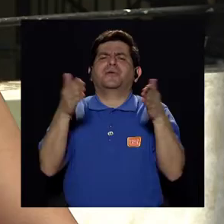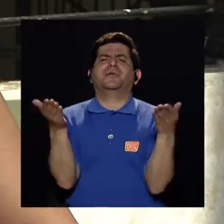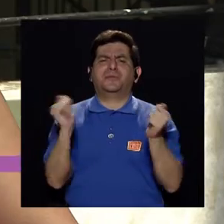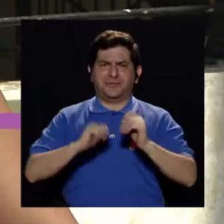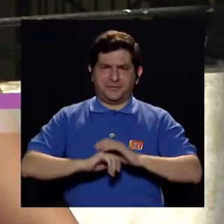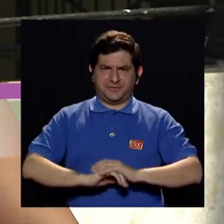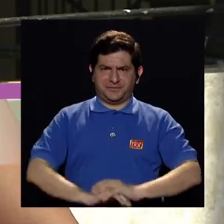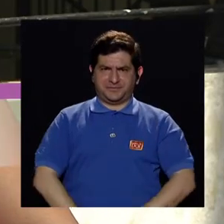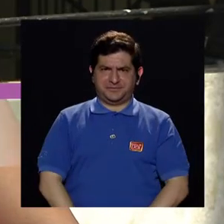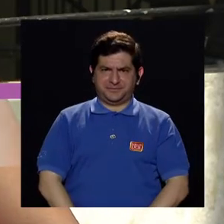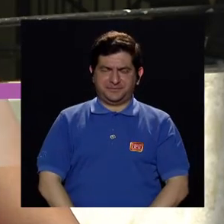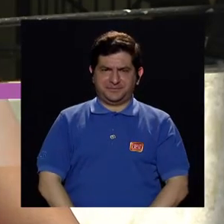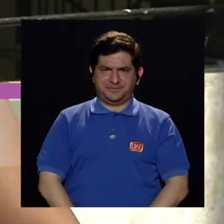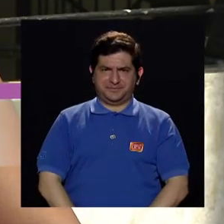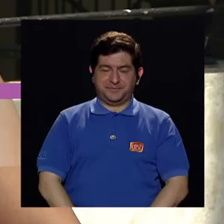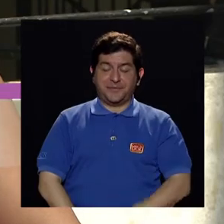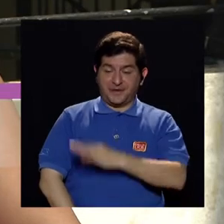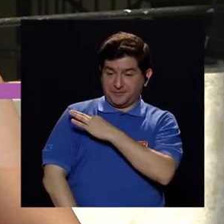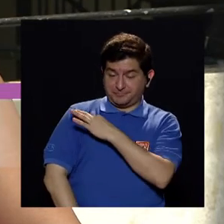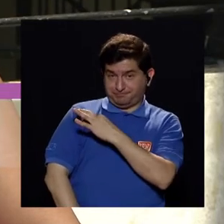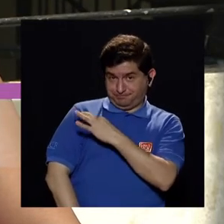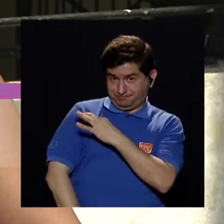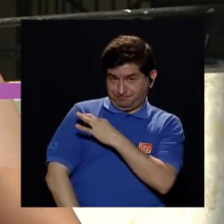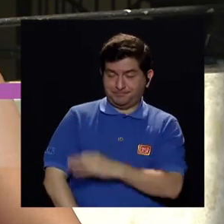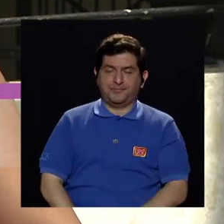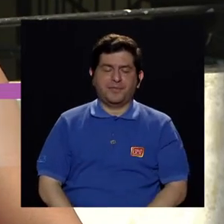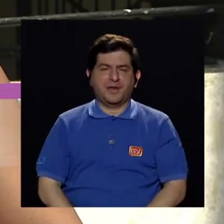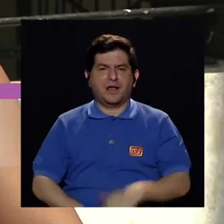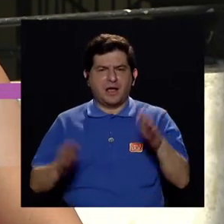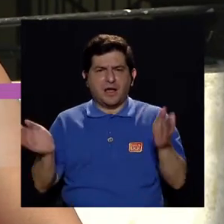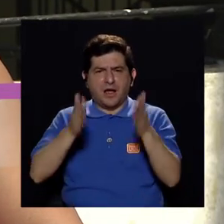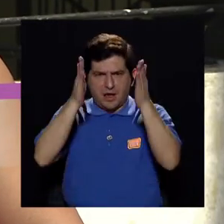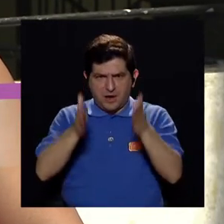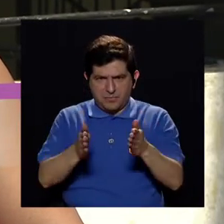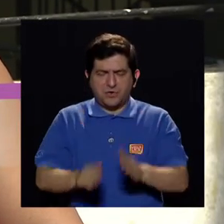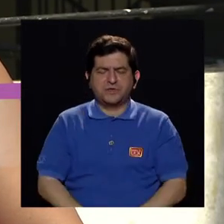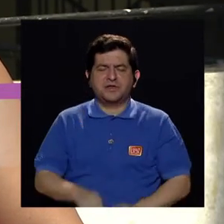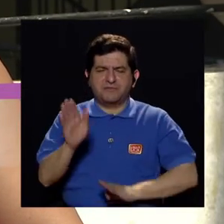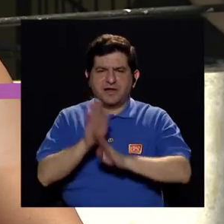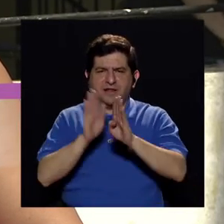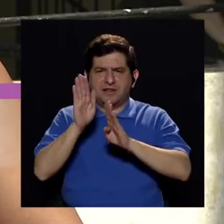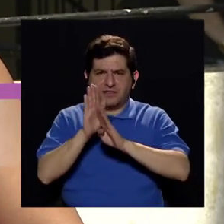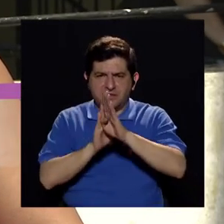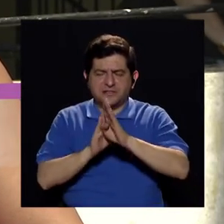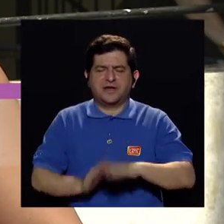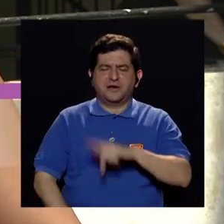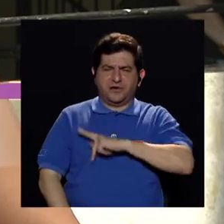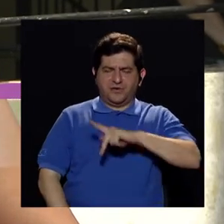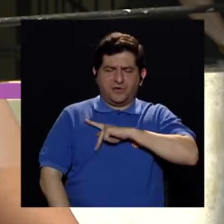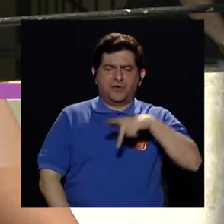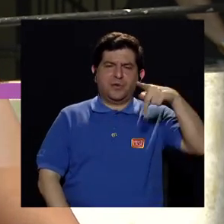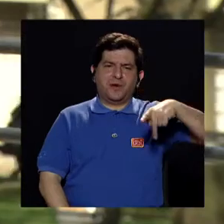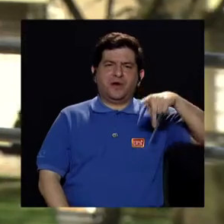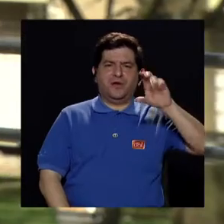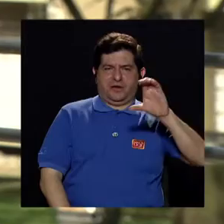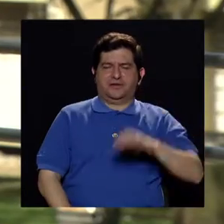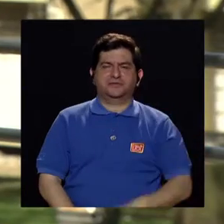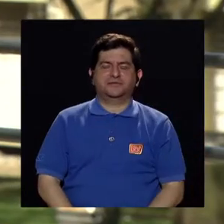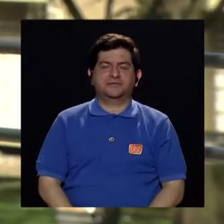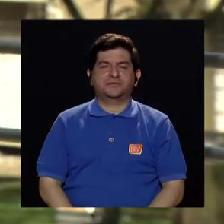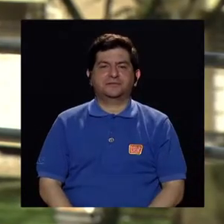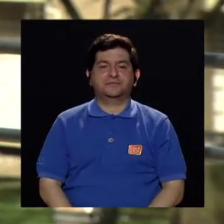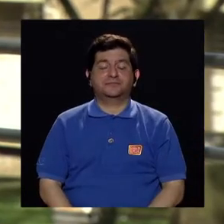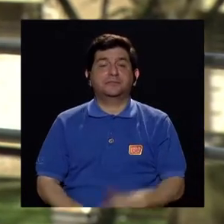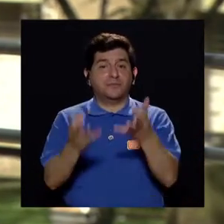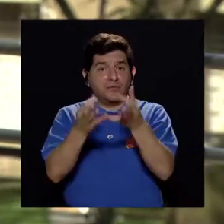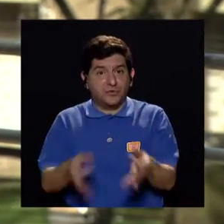emocional y para eso hemos invitado a la motivadora e instructora en desarrollo personal, Paola Castro. Y Paola,